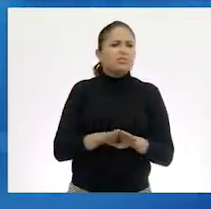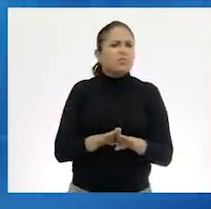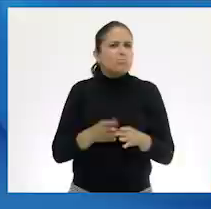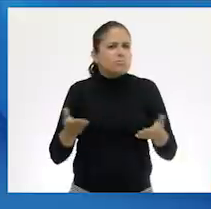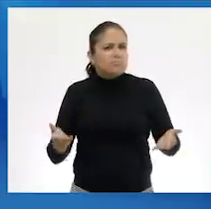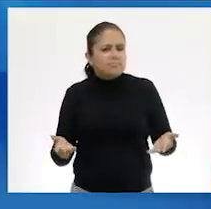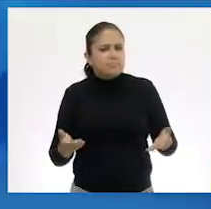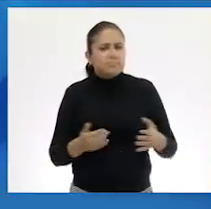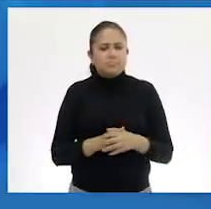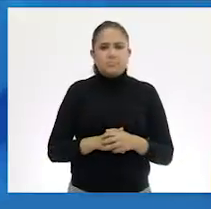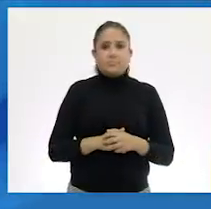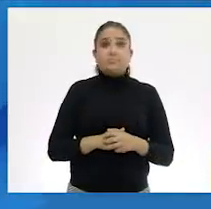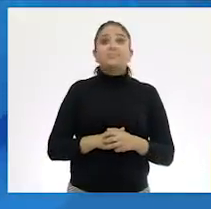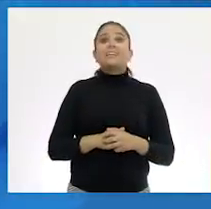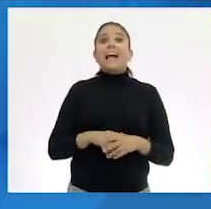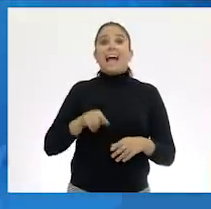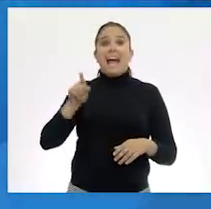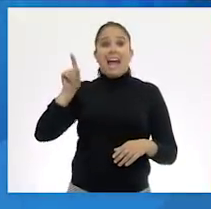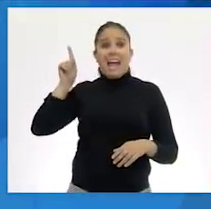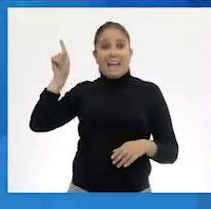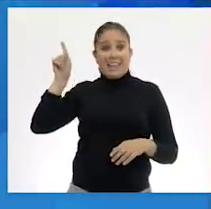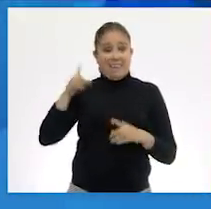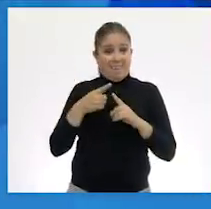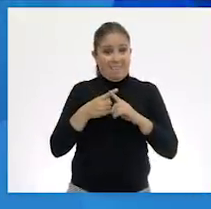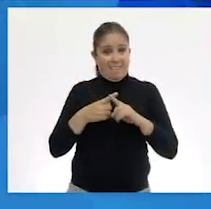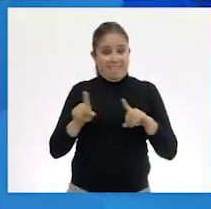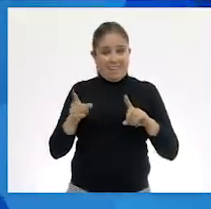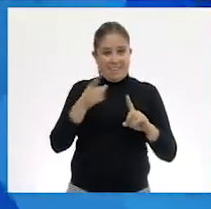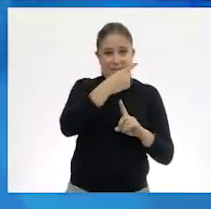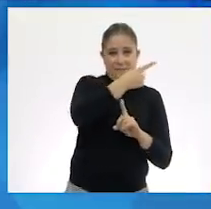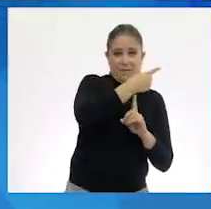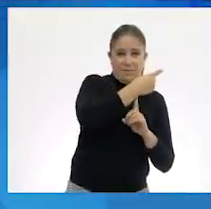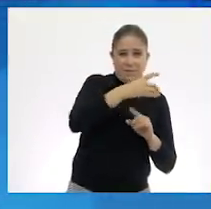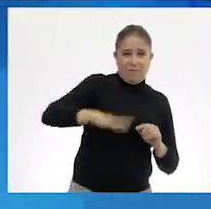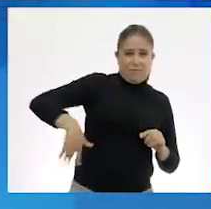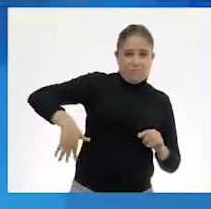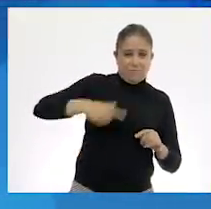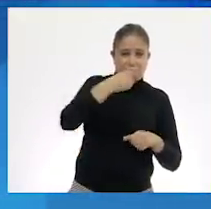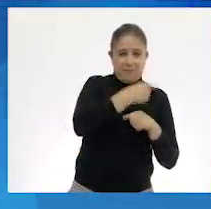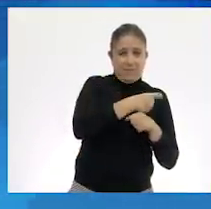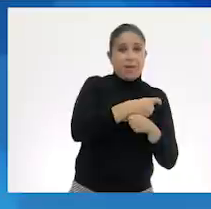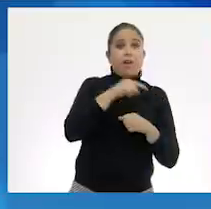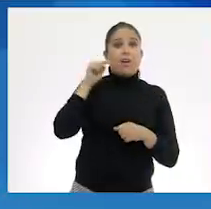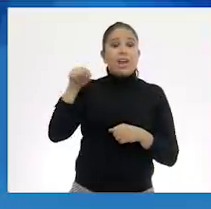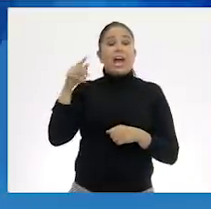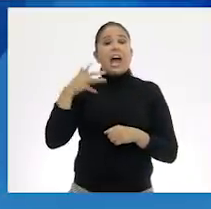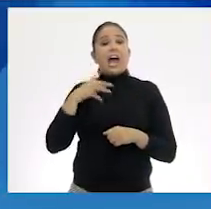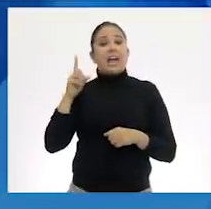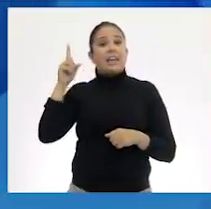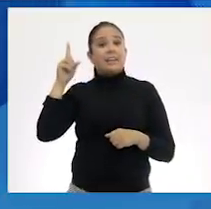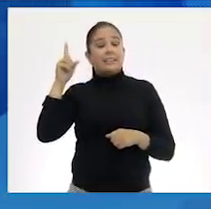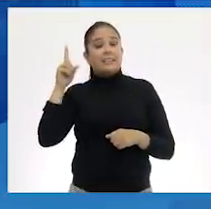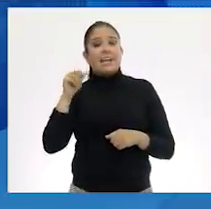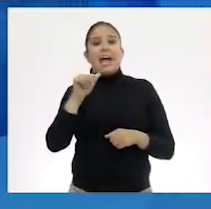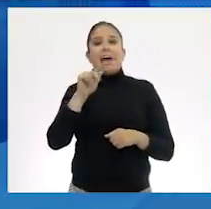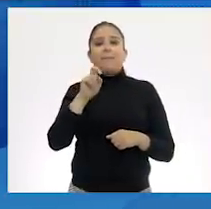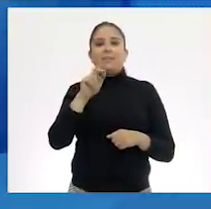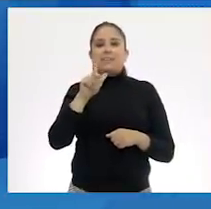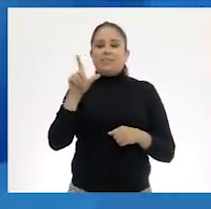pregunta. Aquí, a diferencia del primer directorio, primero viene el